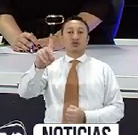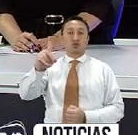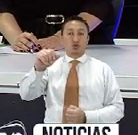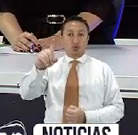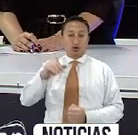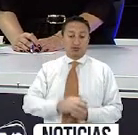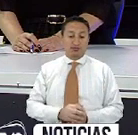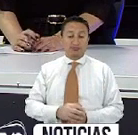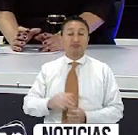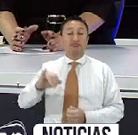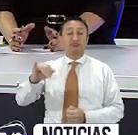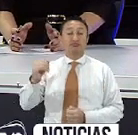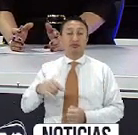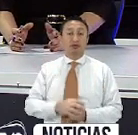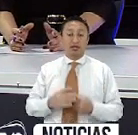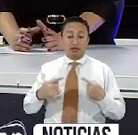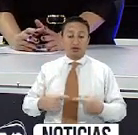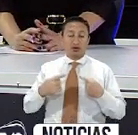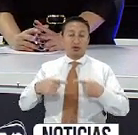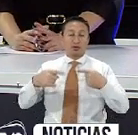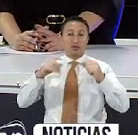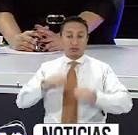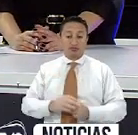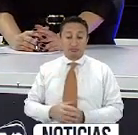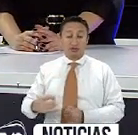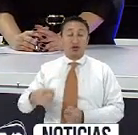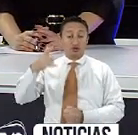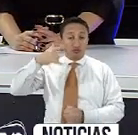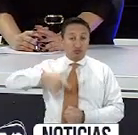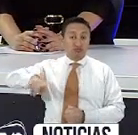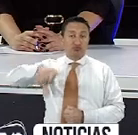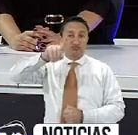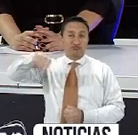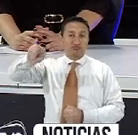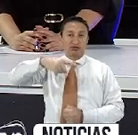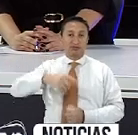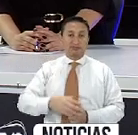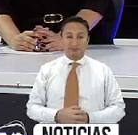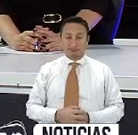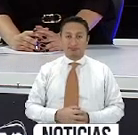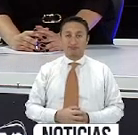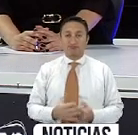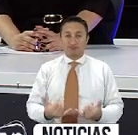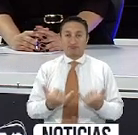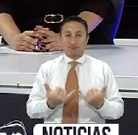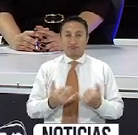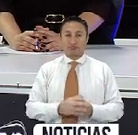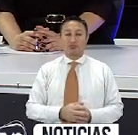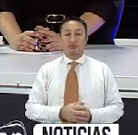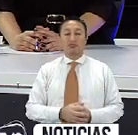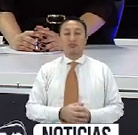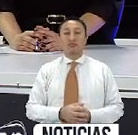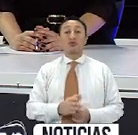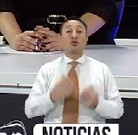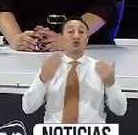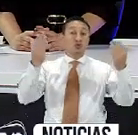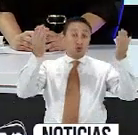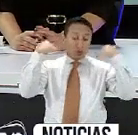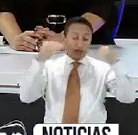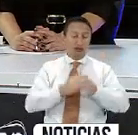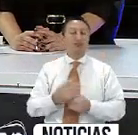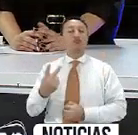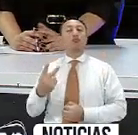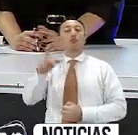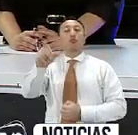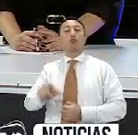deberán presentarse de manera periódica y tienen prohibición de salida del país. Ahora les contamos. Detuvieron en Guayaquil a dos sujetos